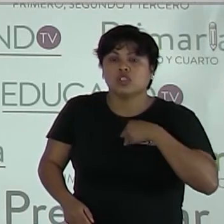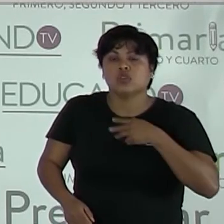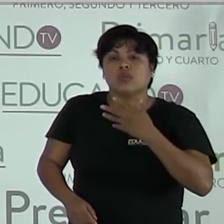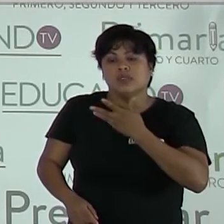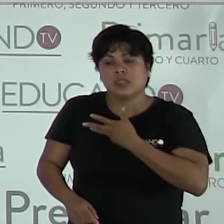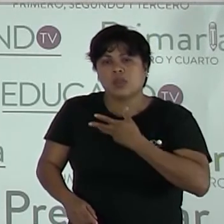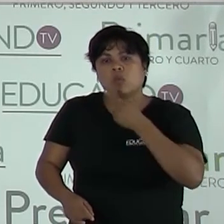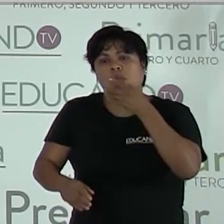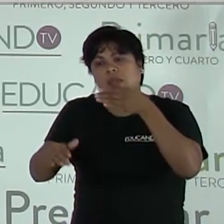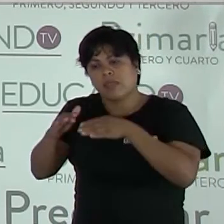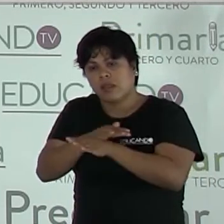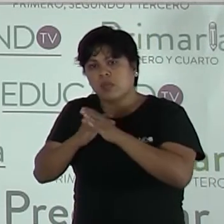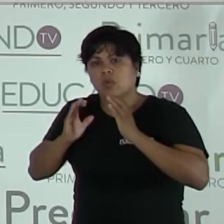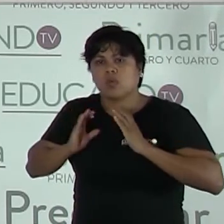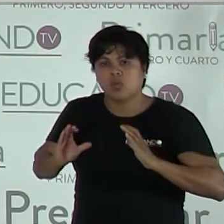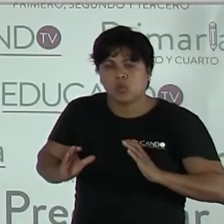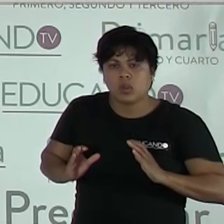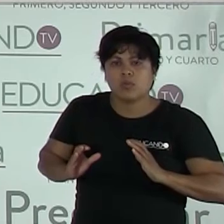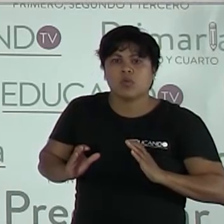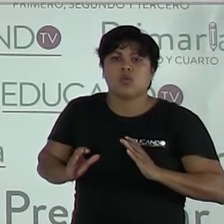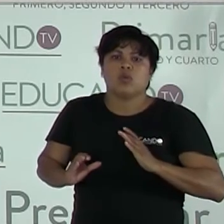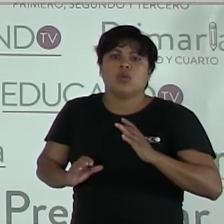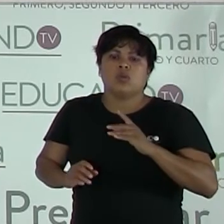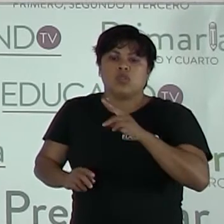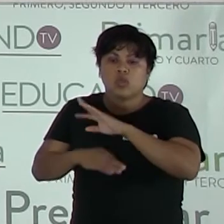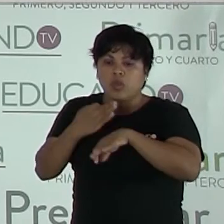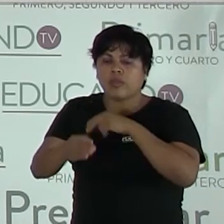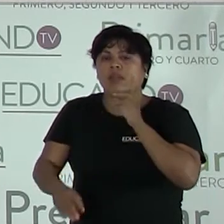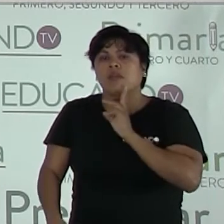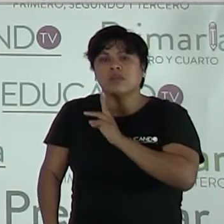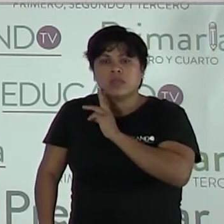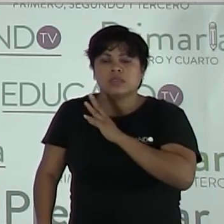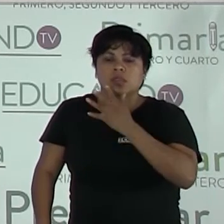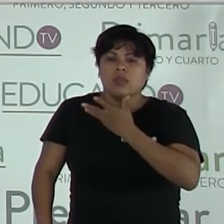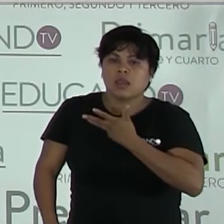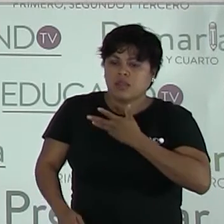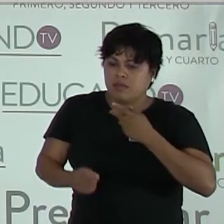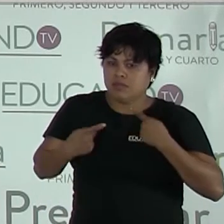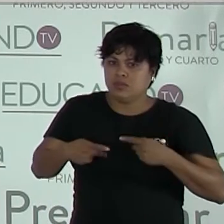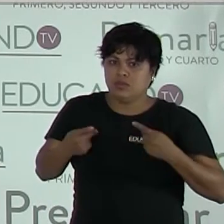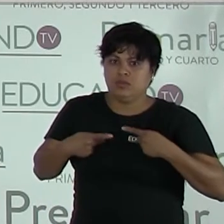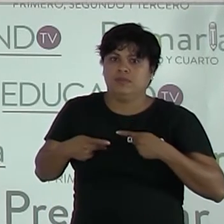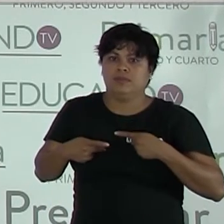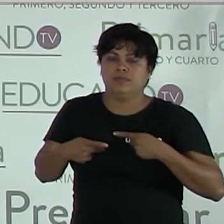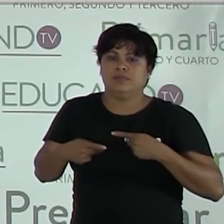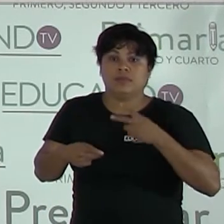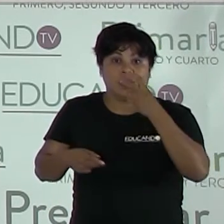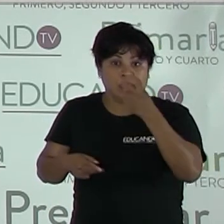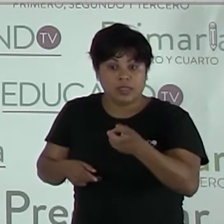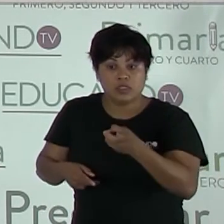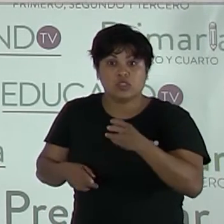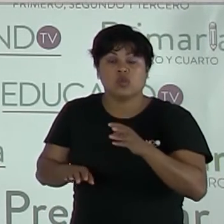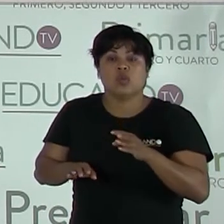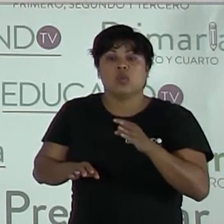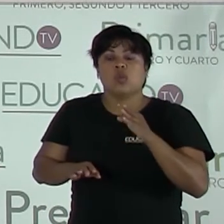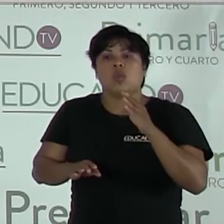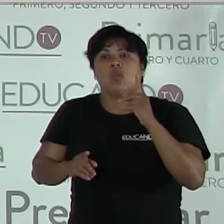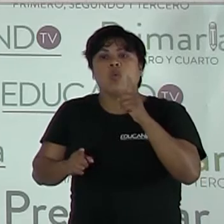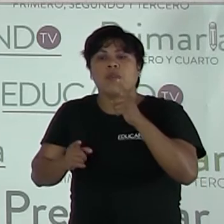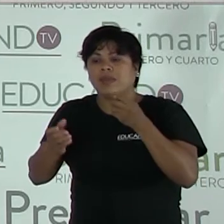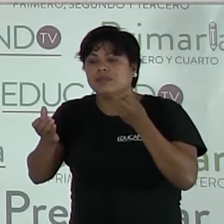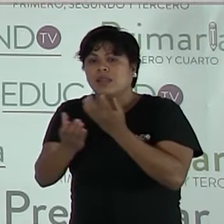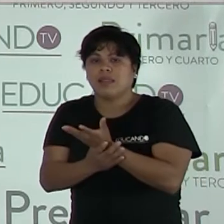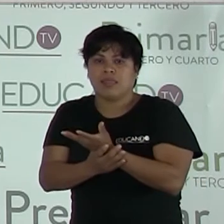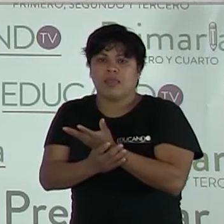a tener una entrada, un cuerpo donde viene toda la noticia que los editores hacen y los reporteros trabajan. Después,